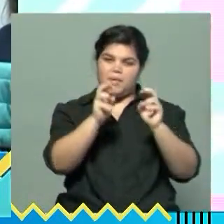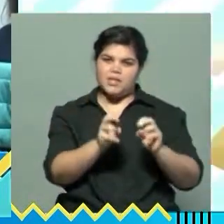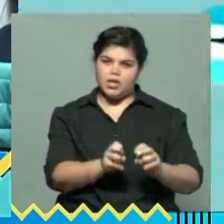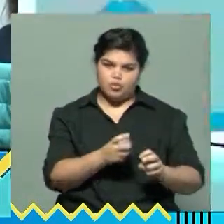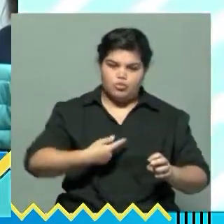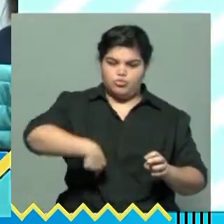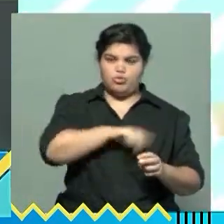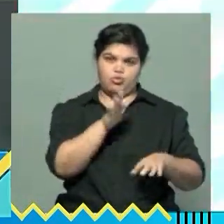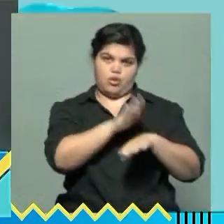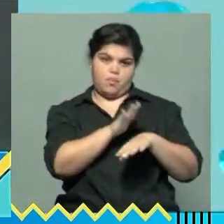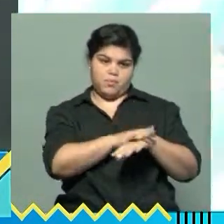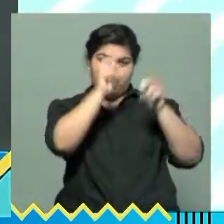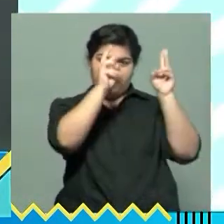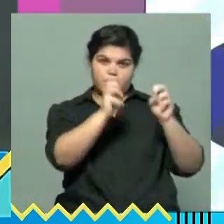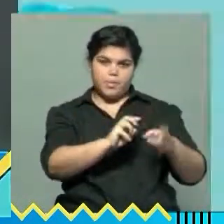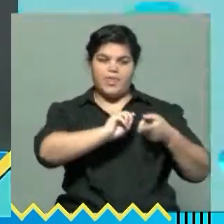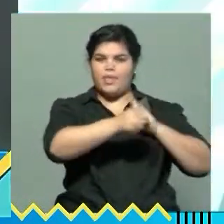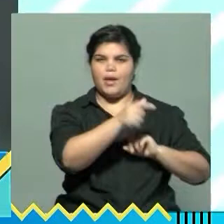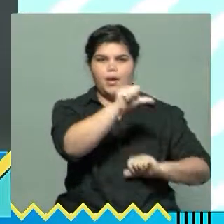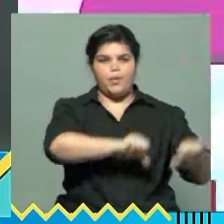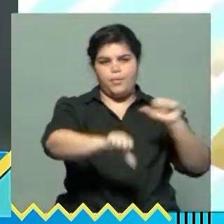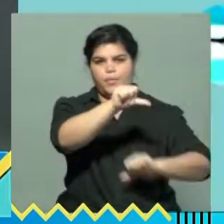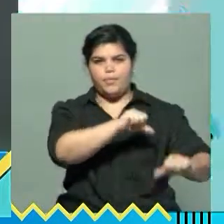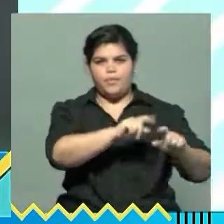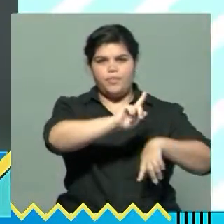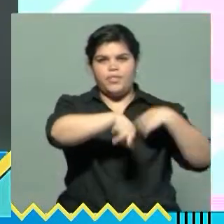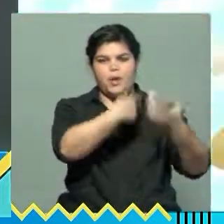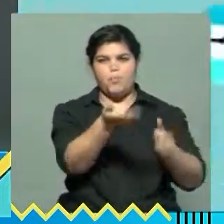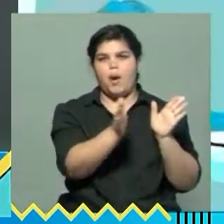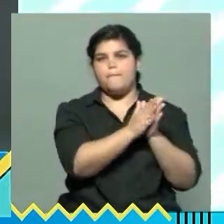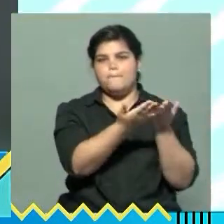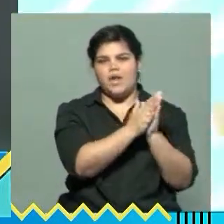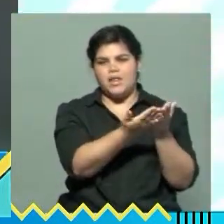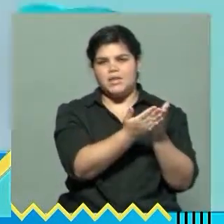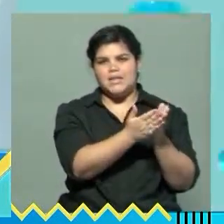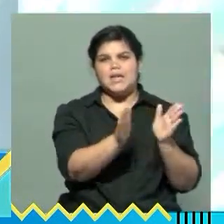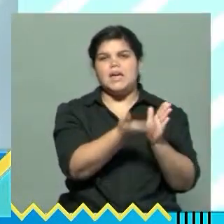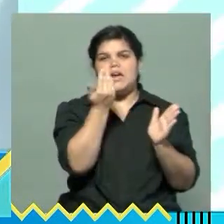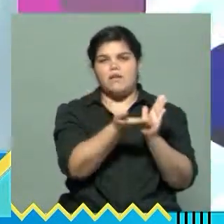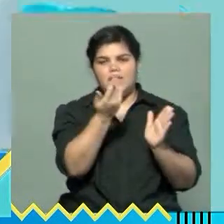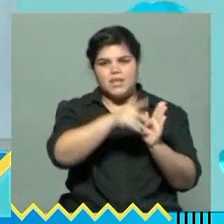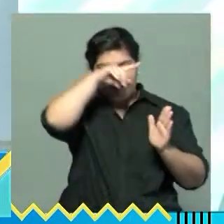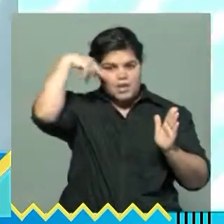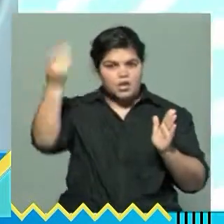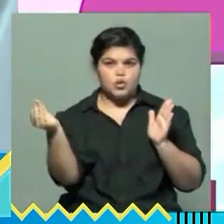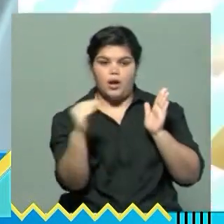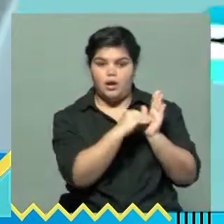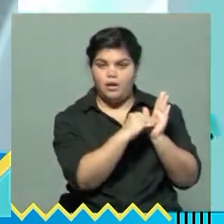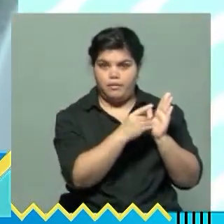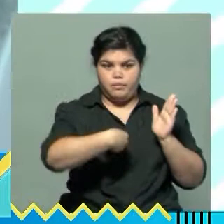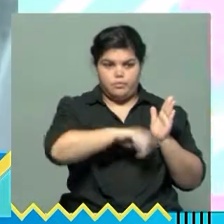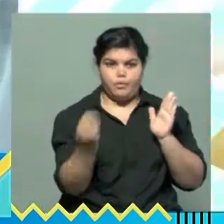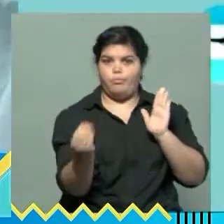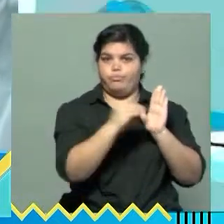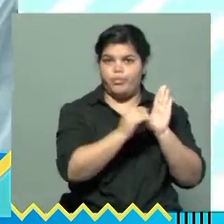hacemos investigación directa de laboratorio y publicamos nuestros trabajos en revistas internacionales y demás, muchas veces nos encontramos